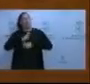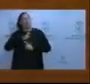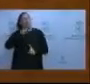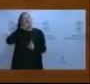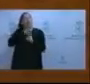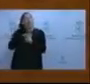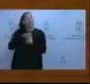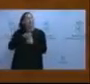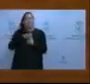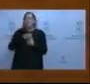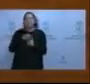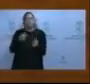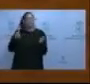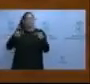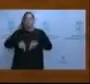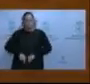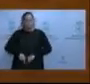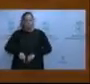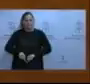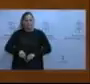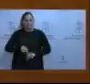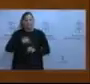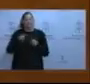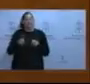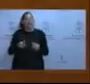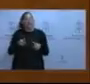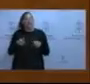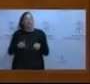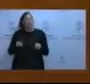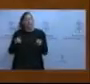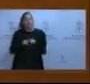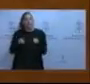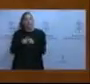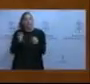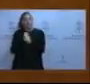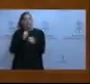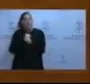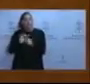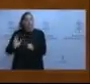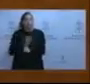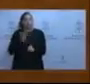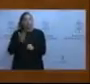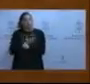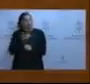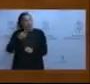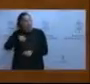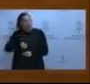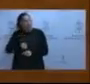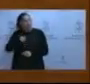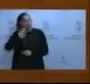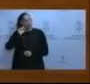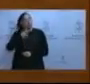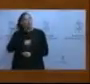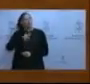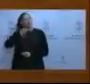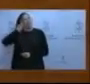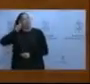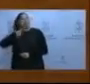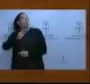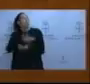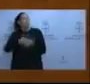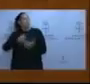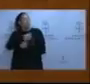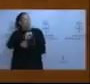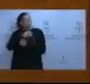por darles el dato, los gastos de explotación, en abrir por las mañanas esos entes nos cuestan 112 millones de euros a todos